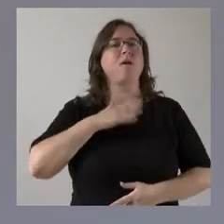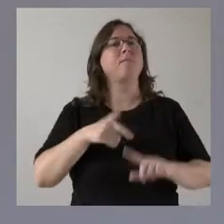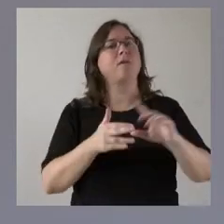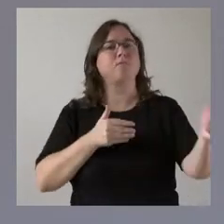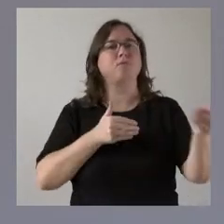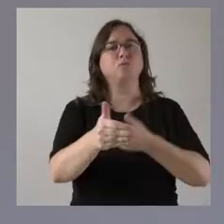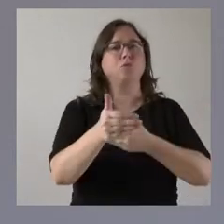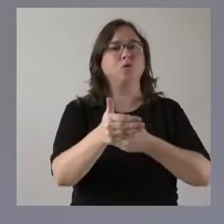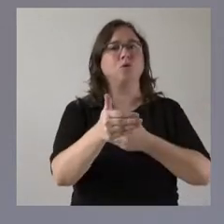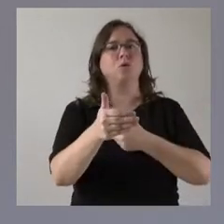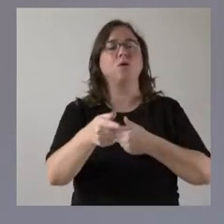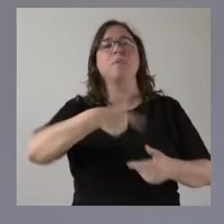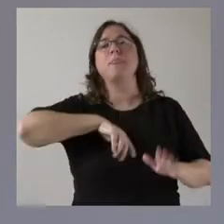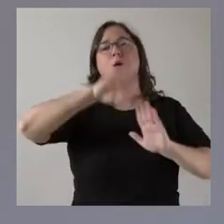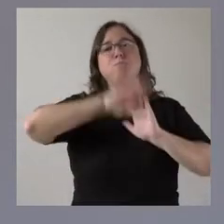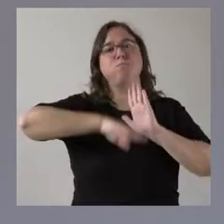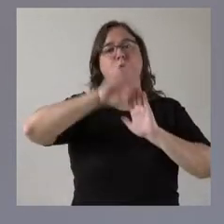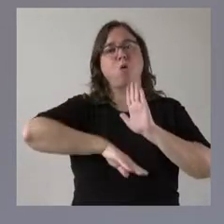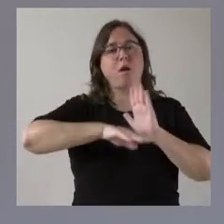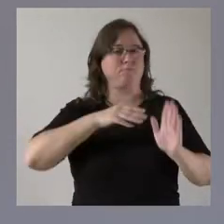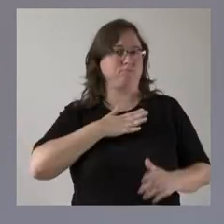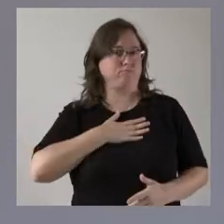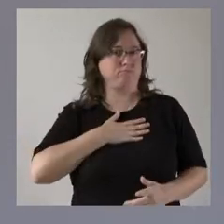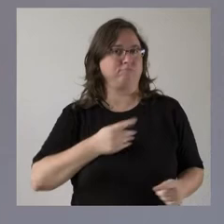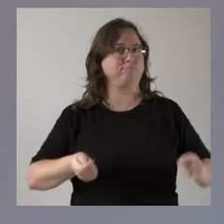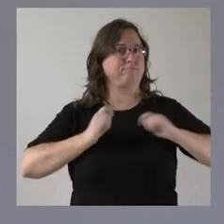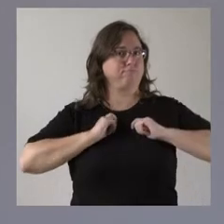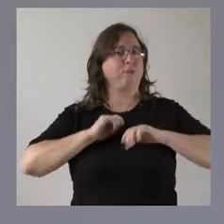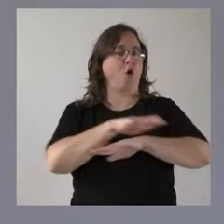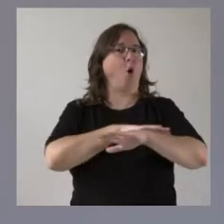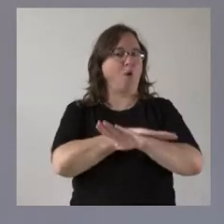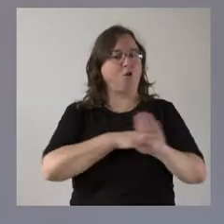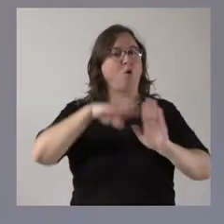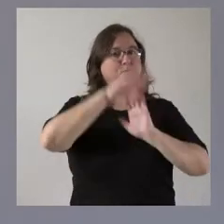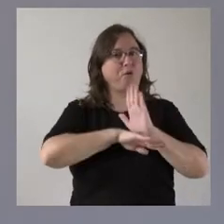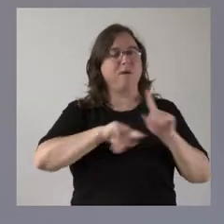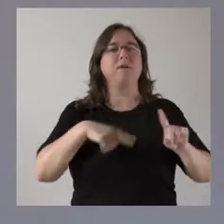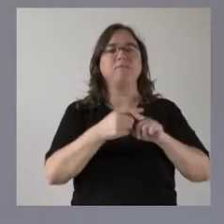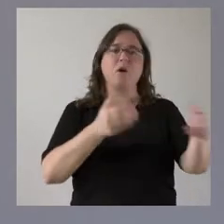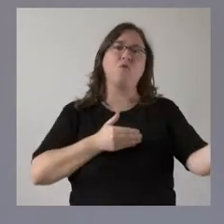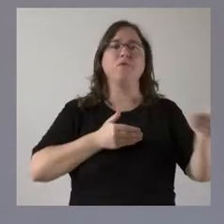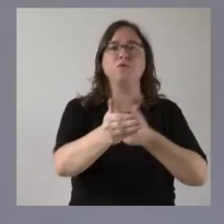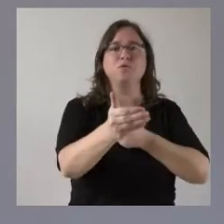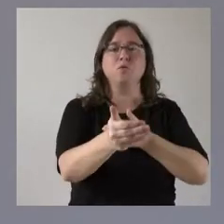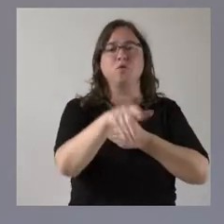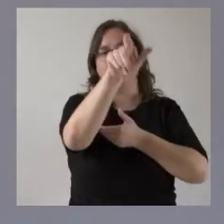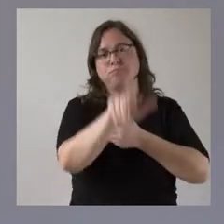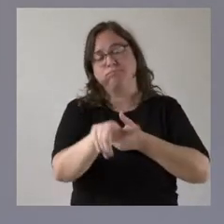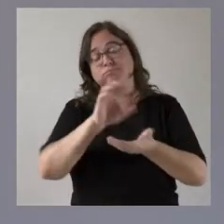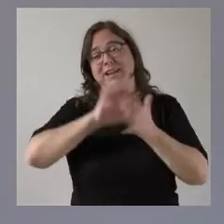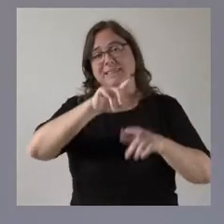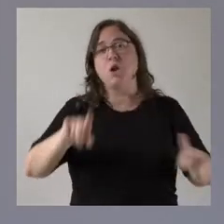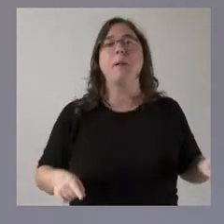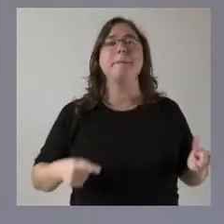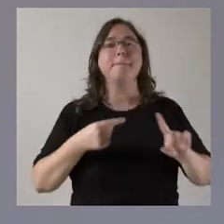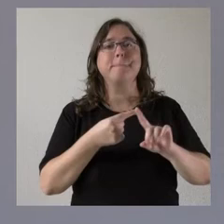futuro del programa que nos constituyó como gobierno y con el futuro de los intereses de Castilla y León en torno